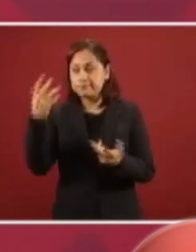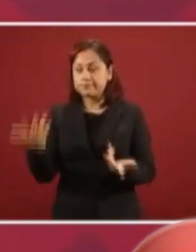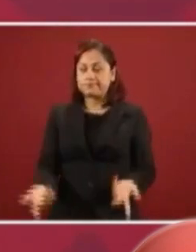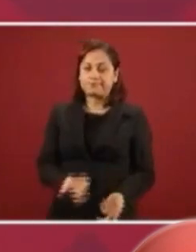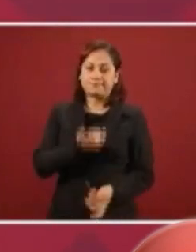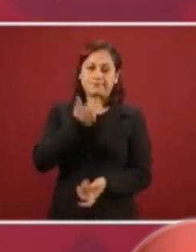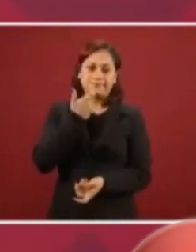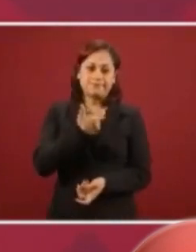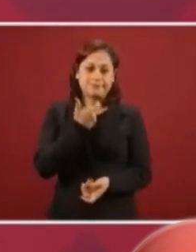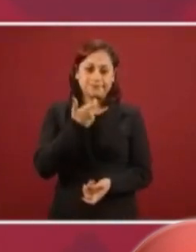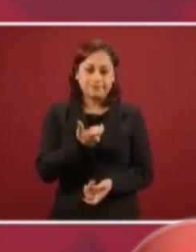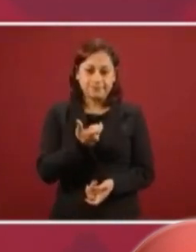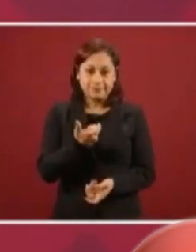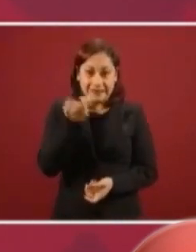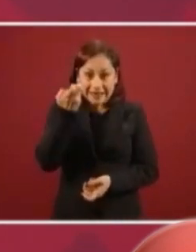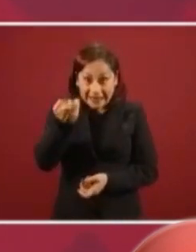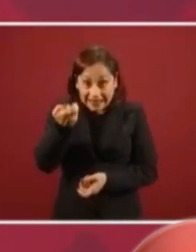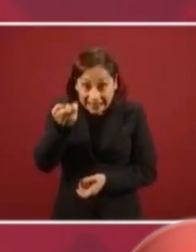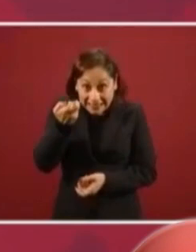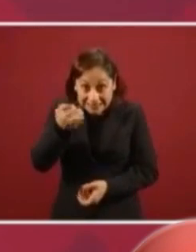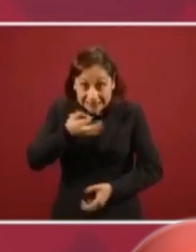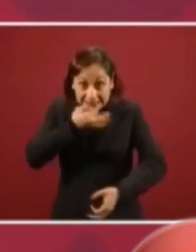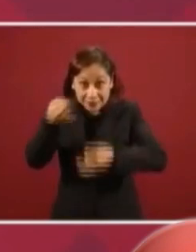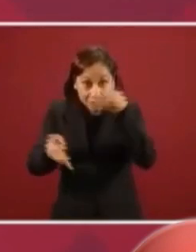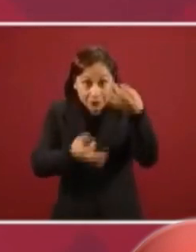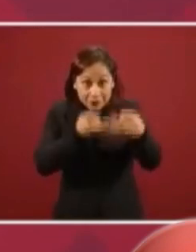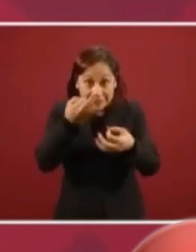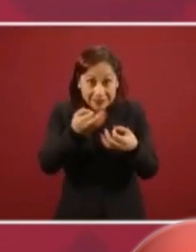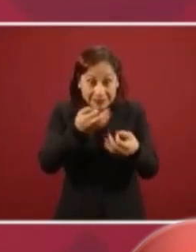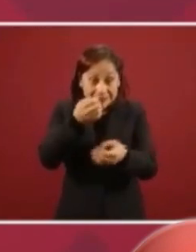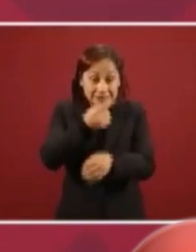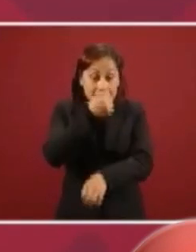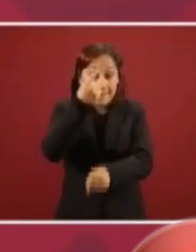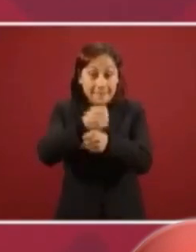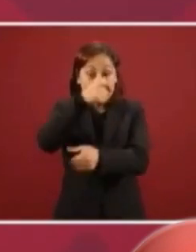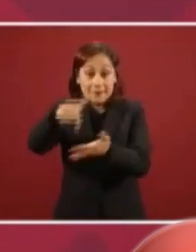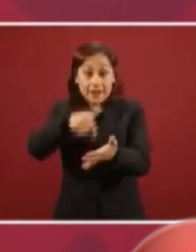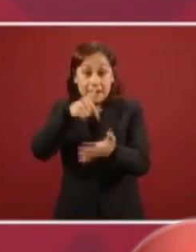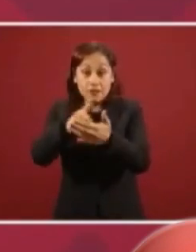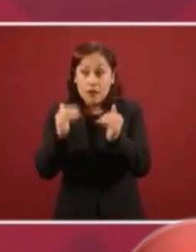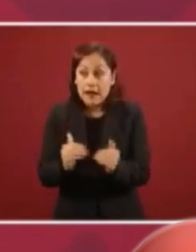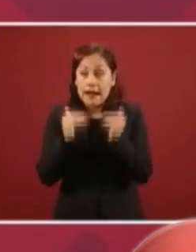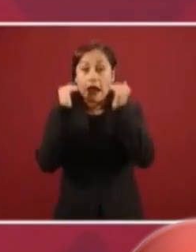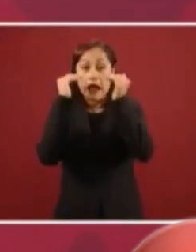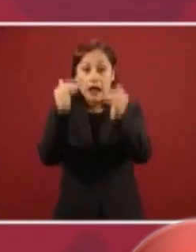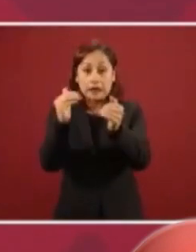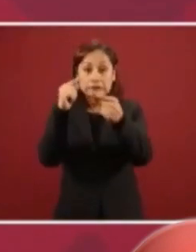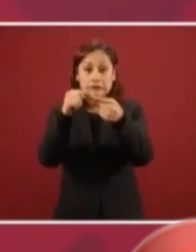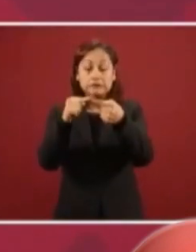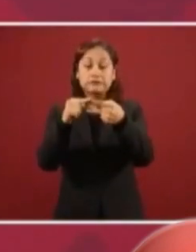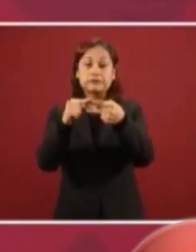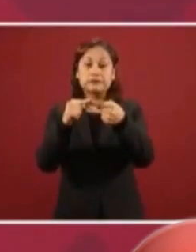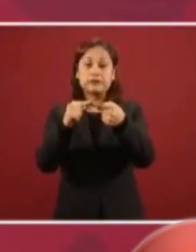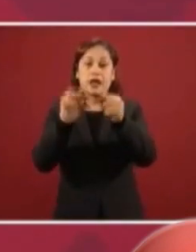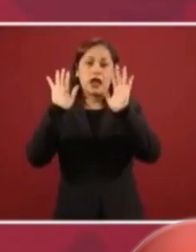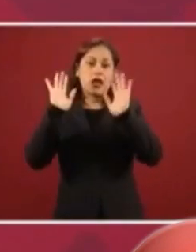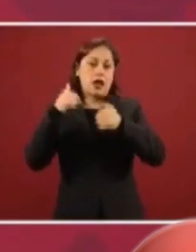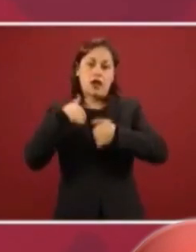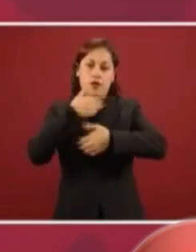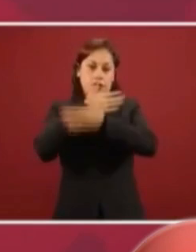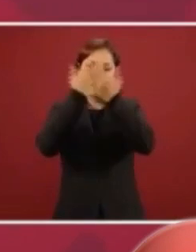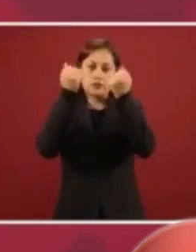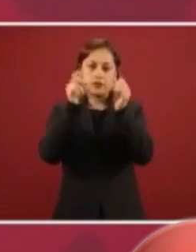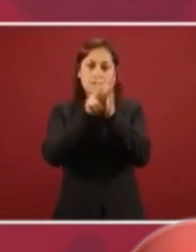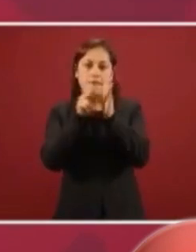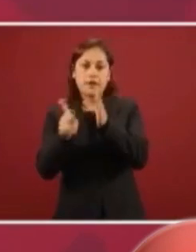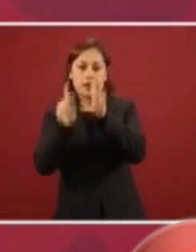pero en 1er lugar no sé si sea el más leído entonces